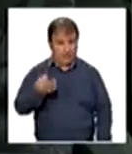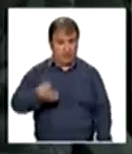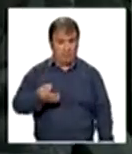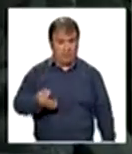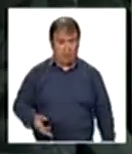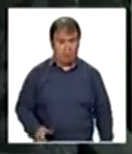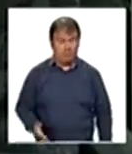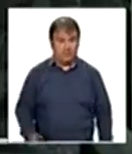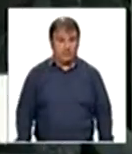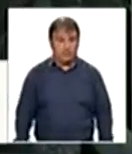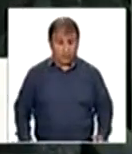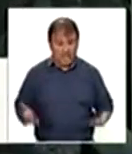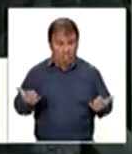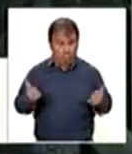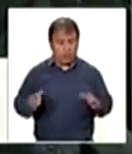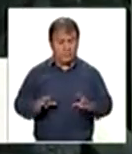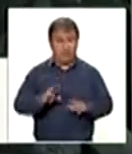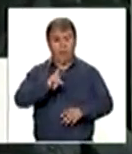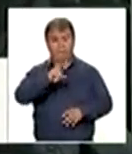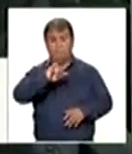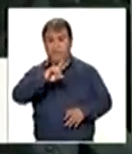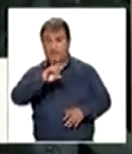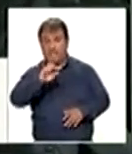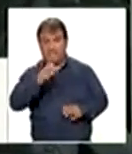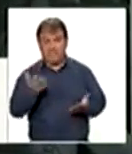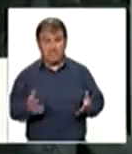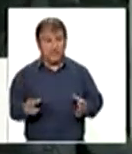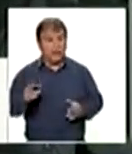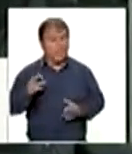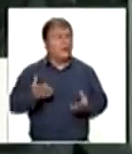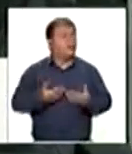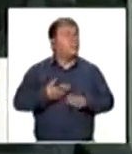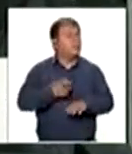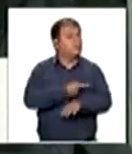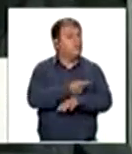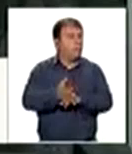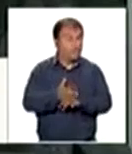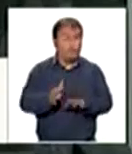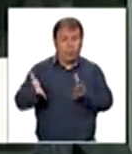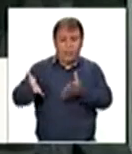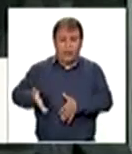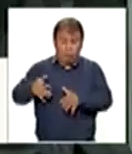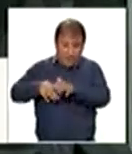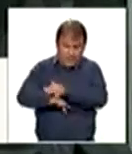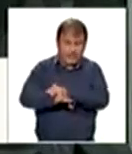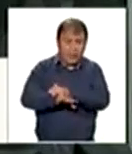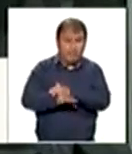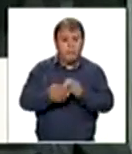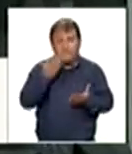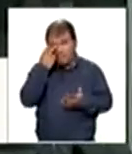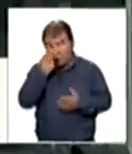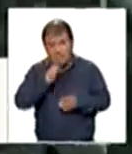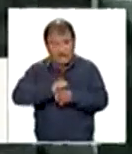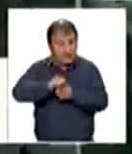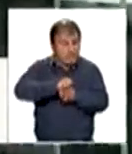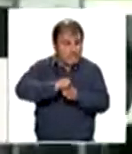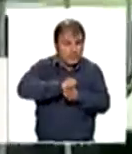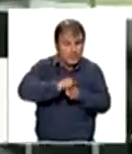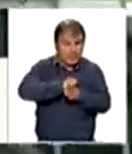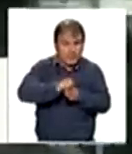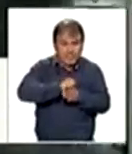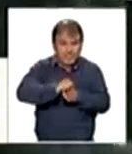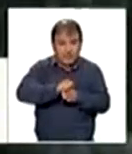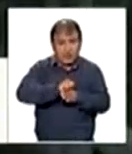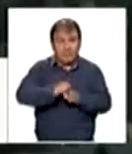Efectivamente, compañeros, nos encontramos ya ahora sí. El motivo de la demora fue que nos dejaron entrar justamente a ver las prácticas